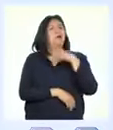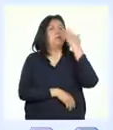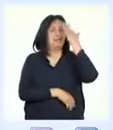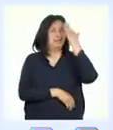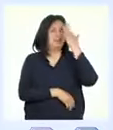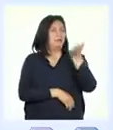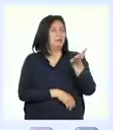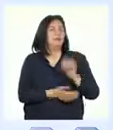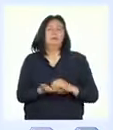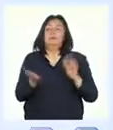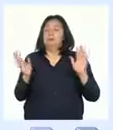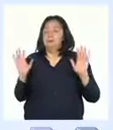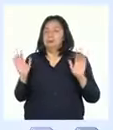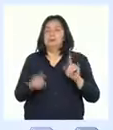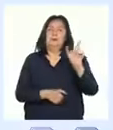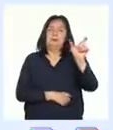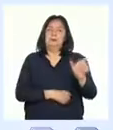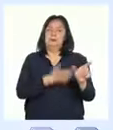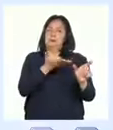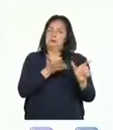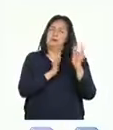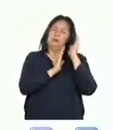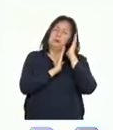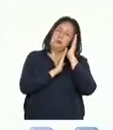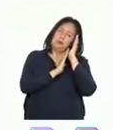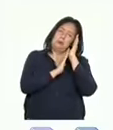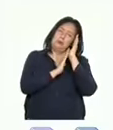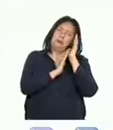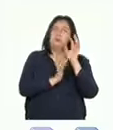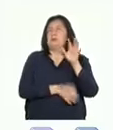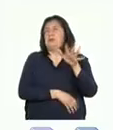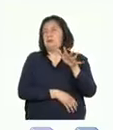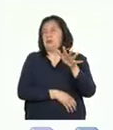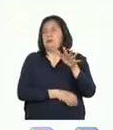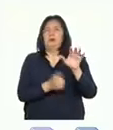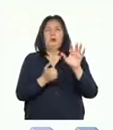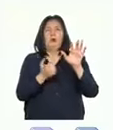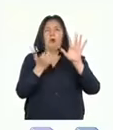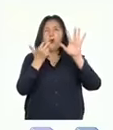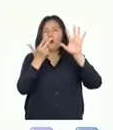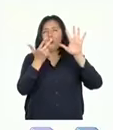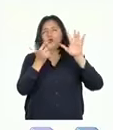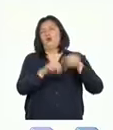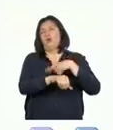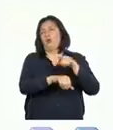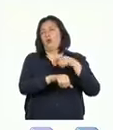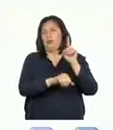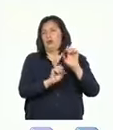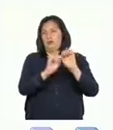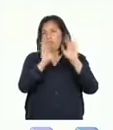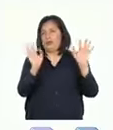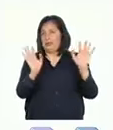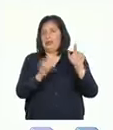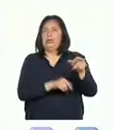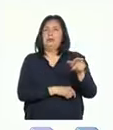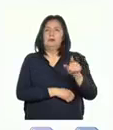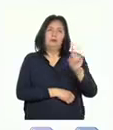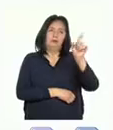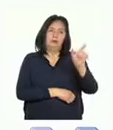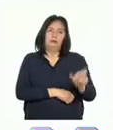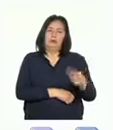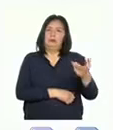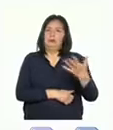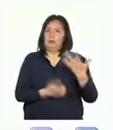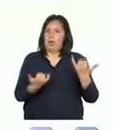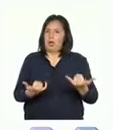averiguarlo. Supongamos que una persona duerme en promedio 8 horas al día. Entonces, una